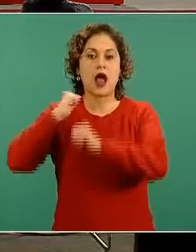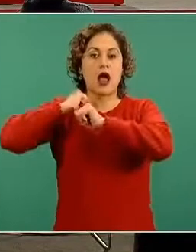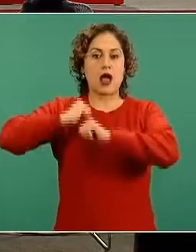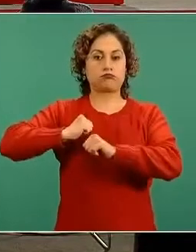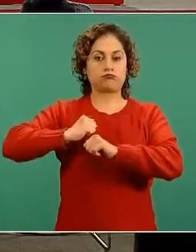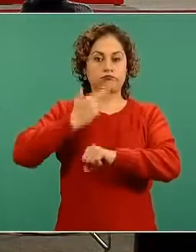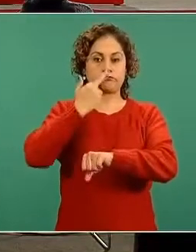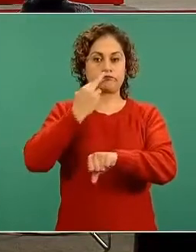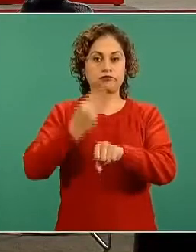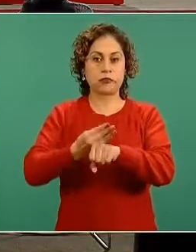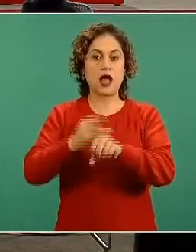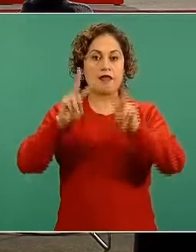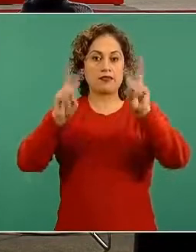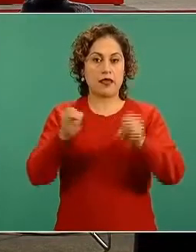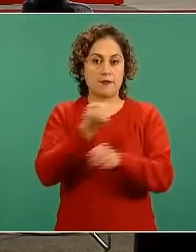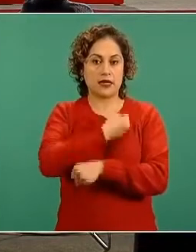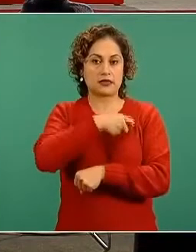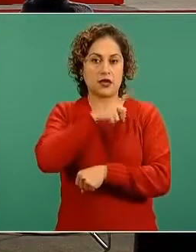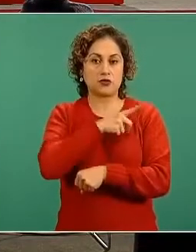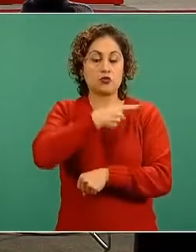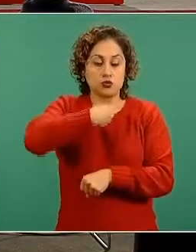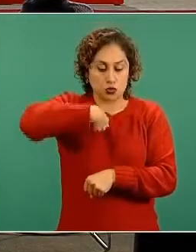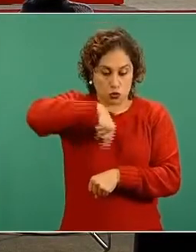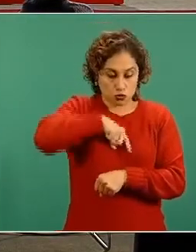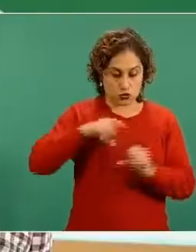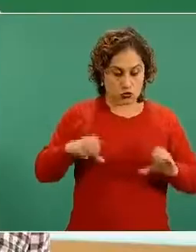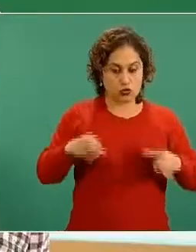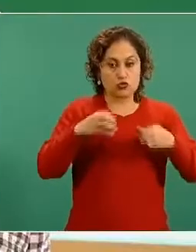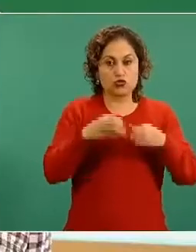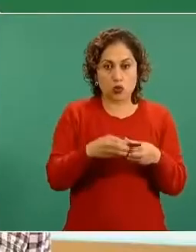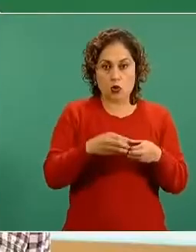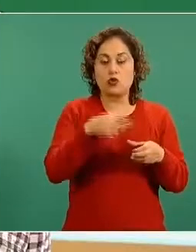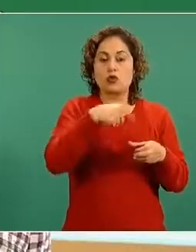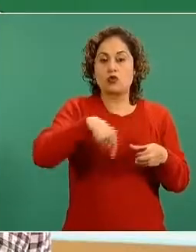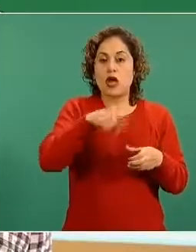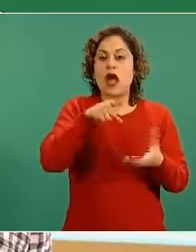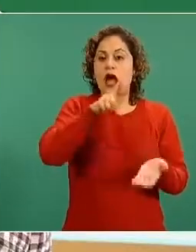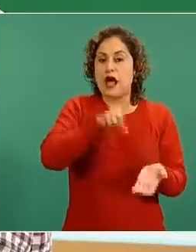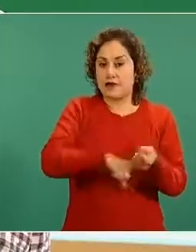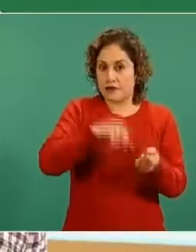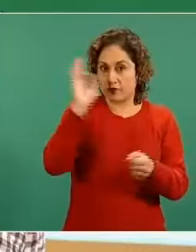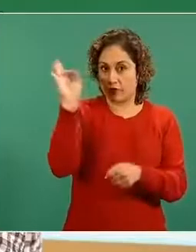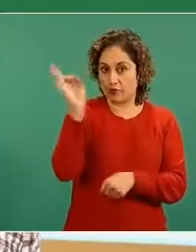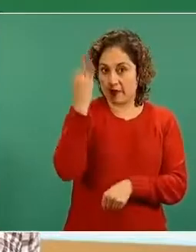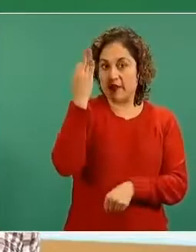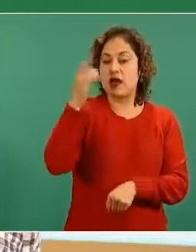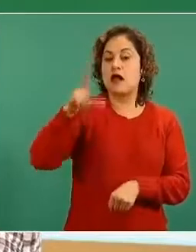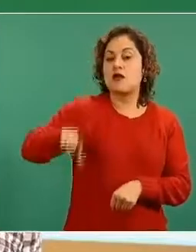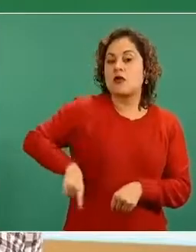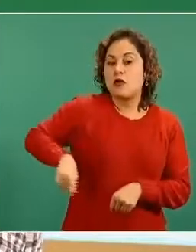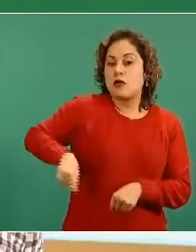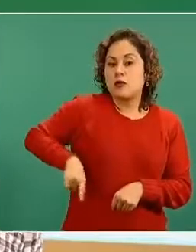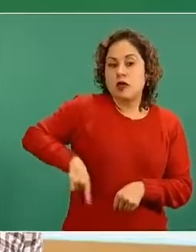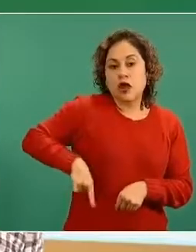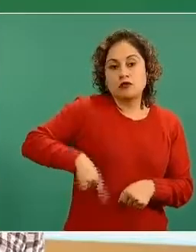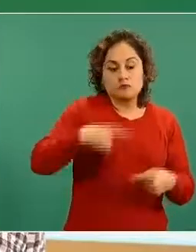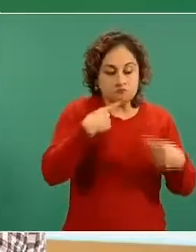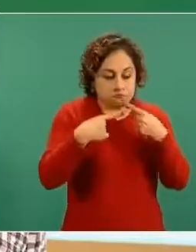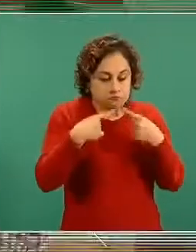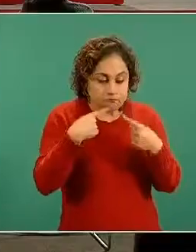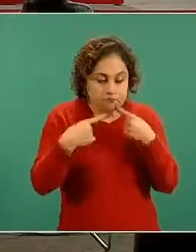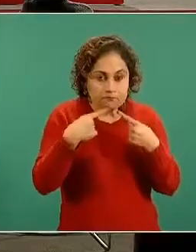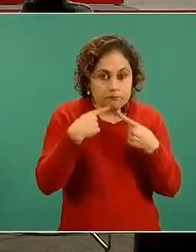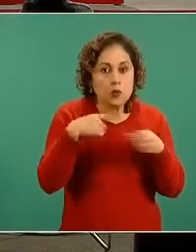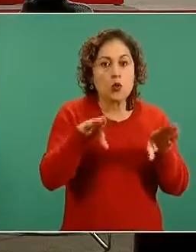de coordinación para aquellos elementos que son coordinados desde la Federación y aquellos que son ejecutados desde